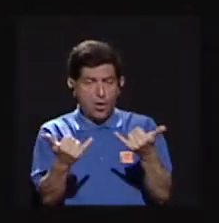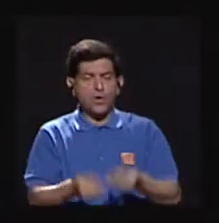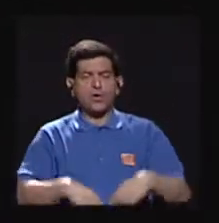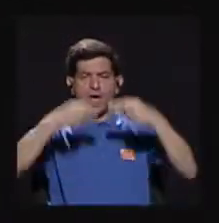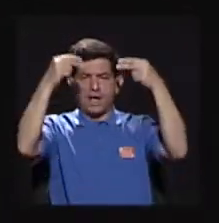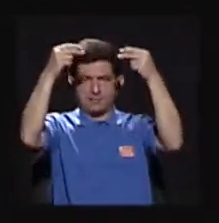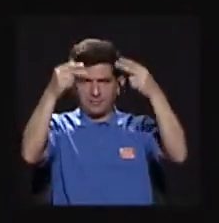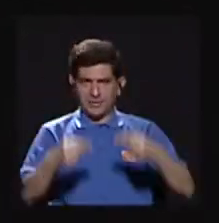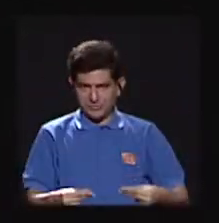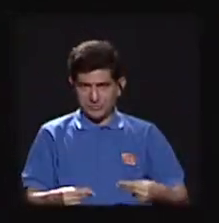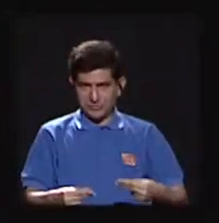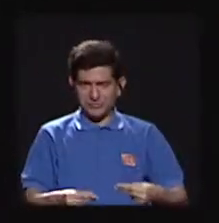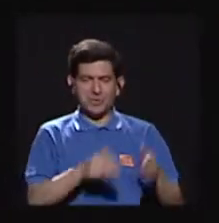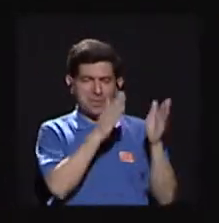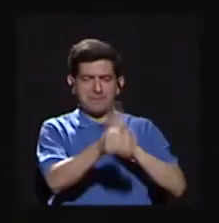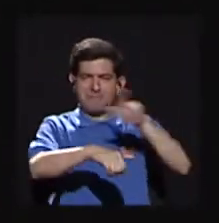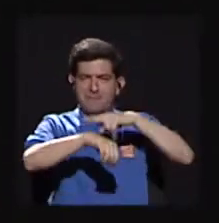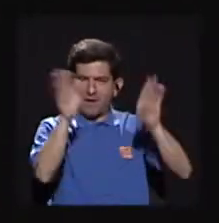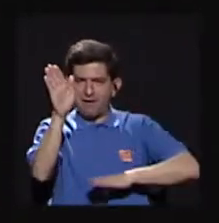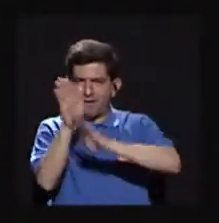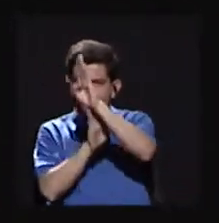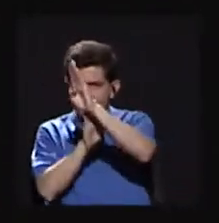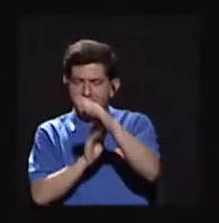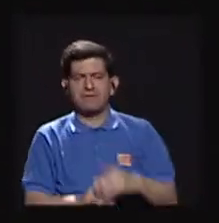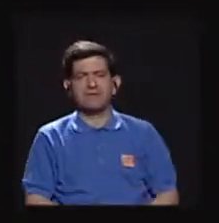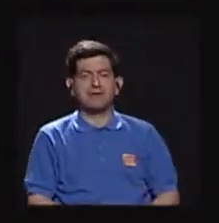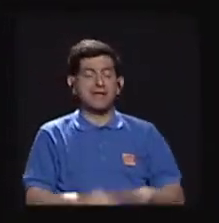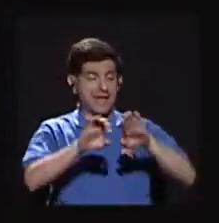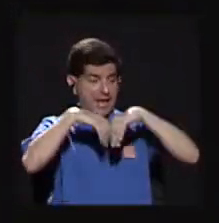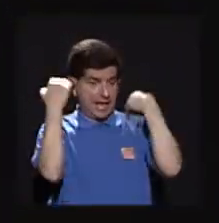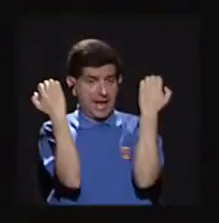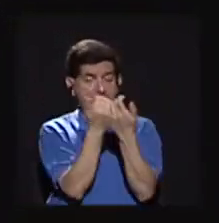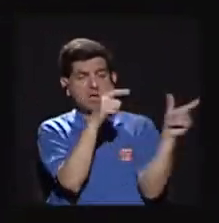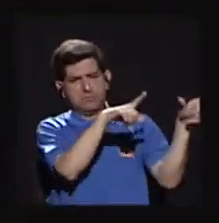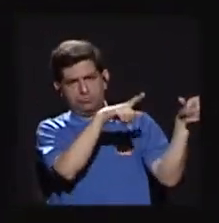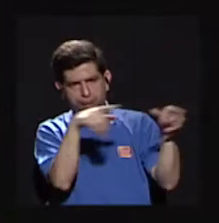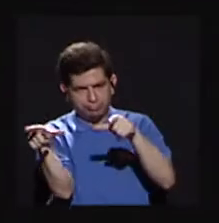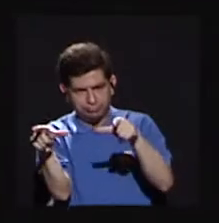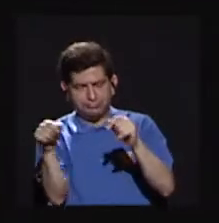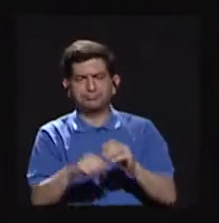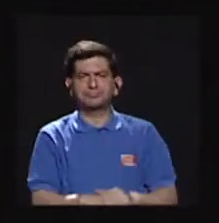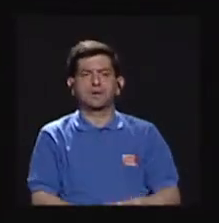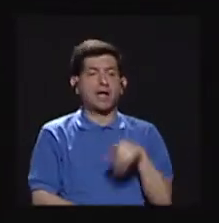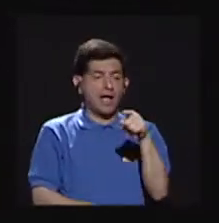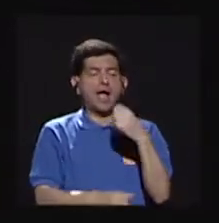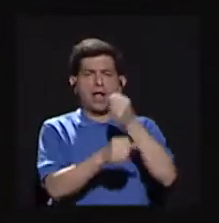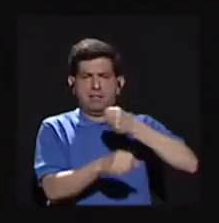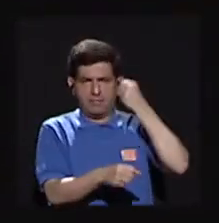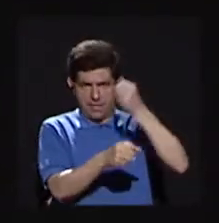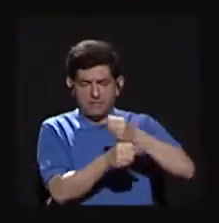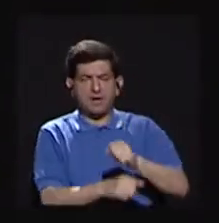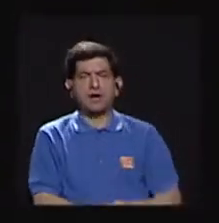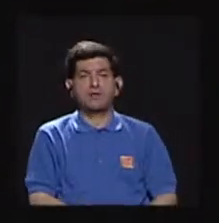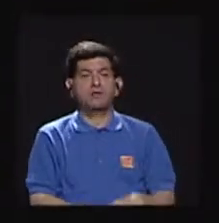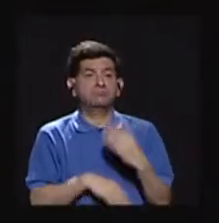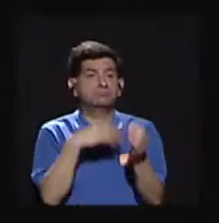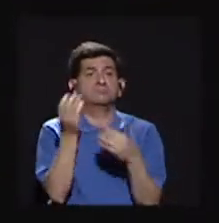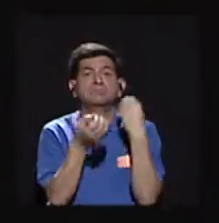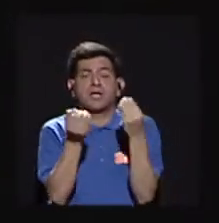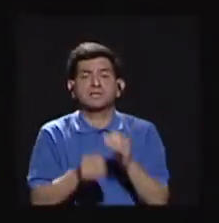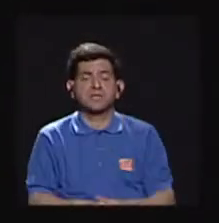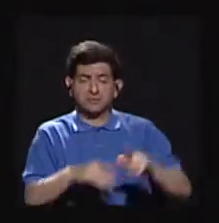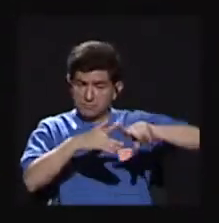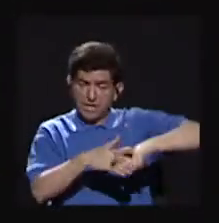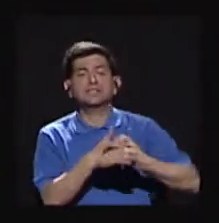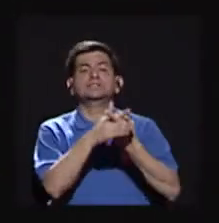ya tenemos el plan nacional de desarrollo tenemos un equipo que está disponible para para hacer esa obra y lo que hacer es esa